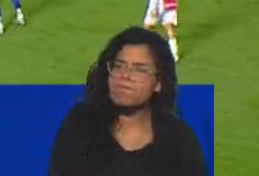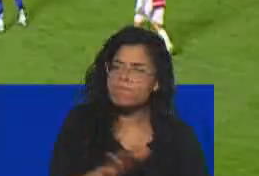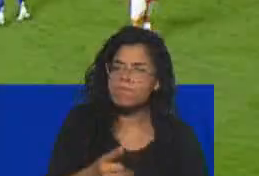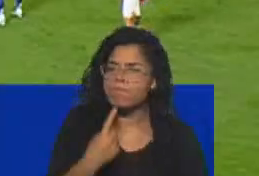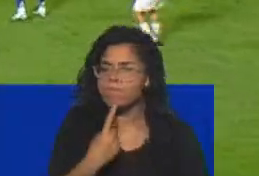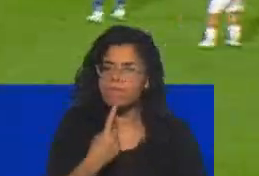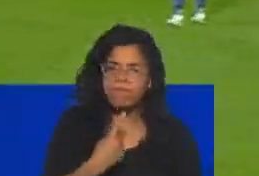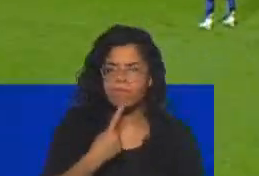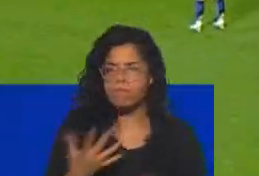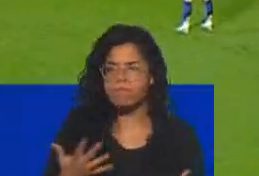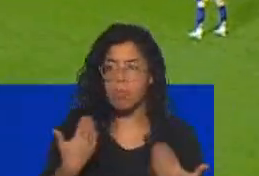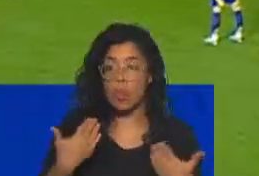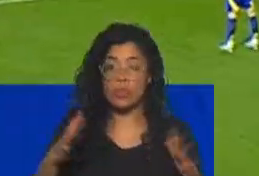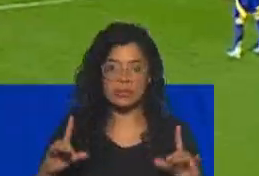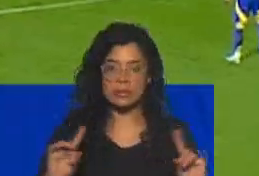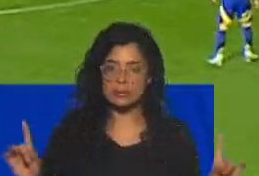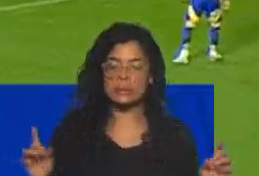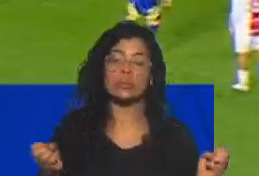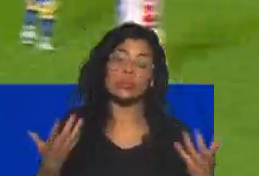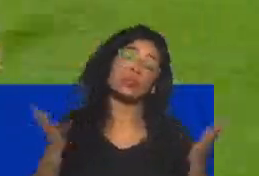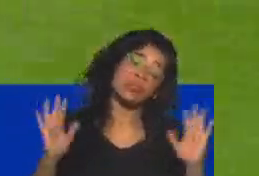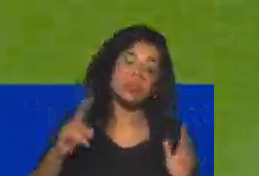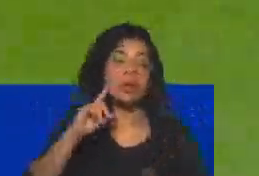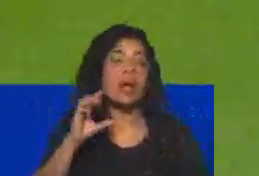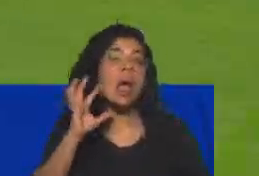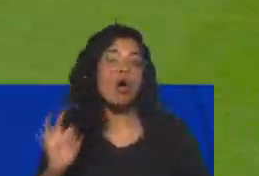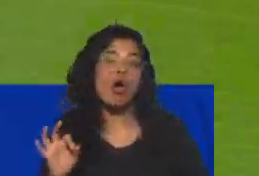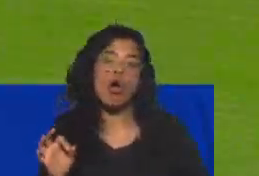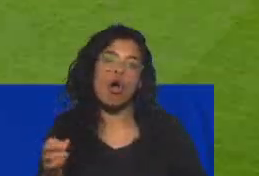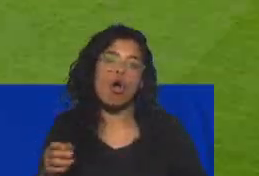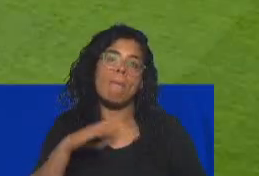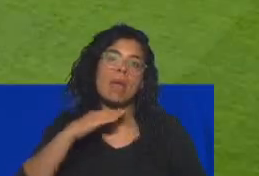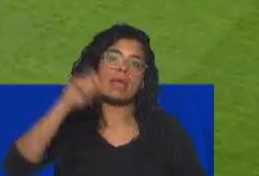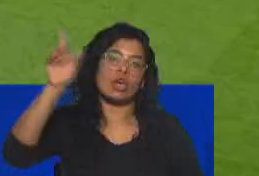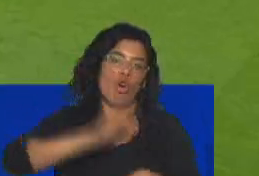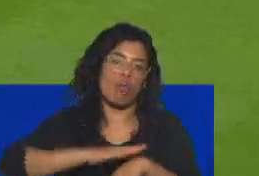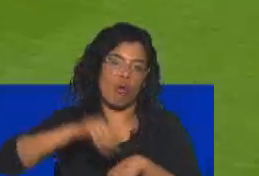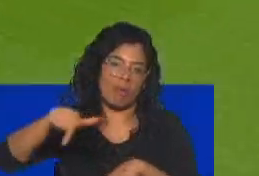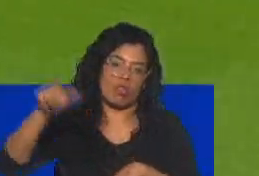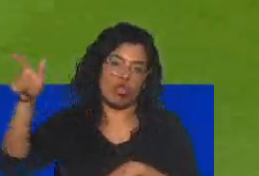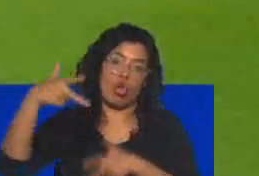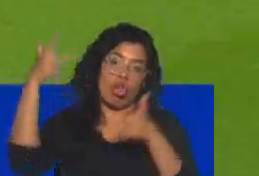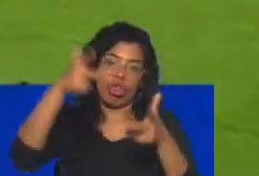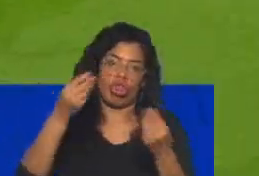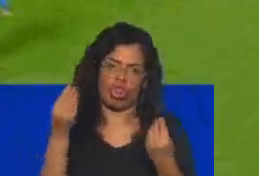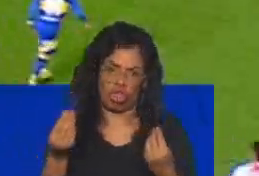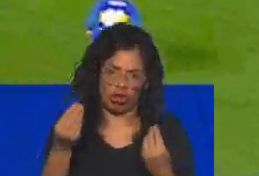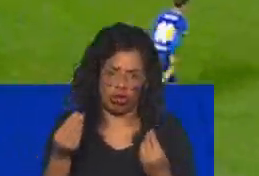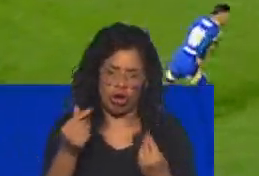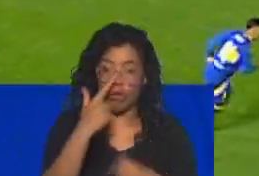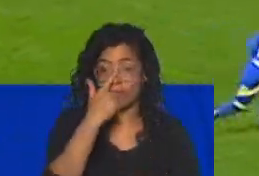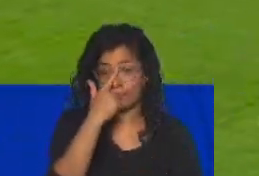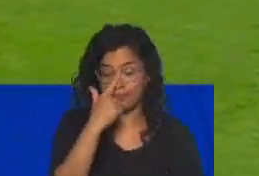dudas que el mismo Gago ha alimentado desde México. Dijo Gago, además,